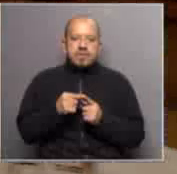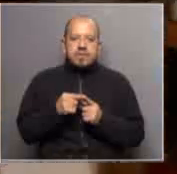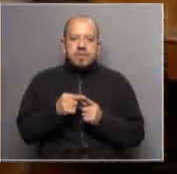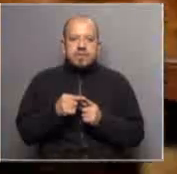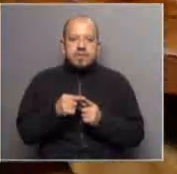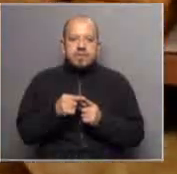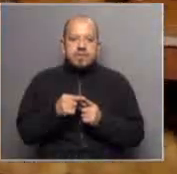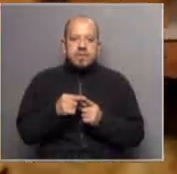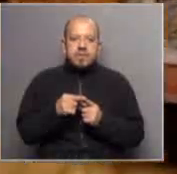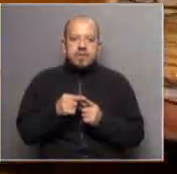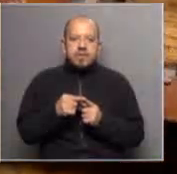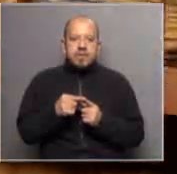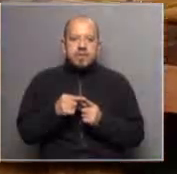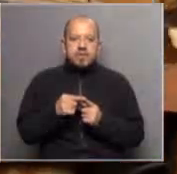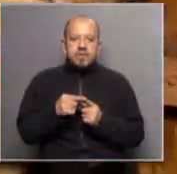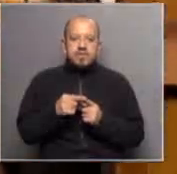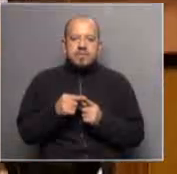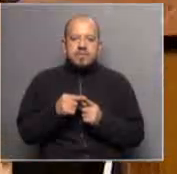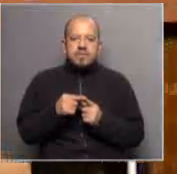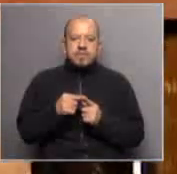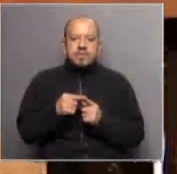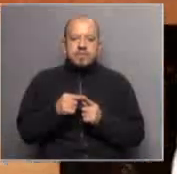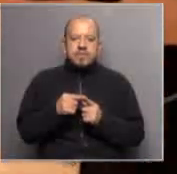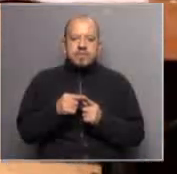cortadito, pero no se hubieran molestado.